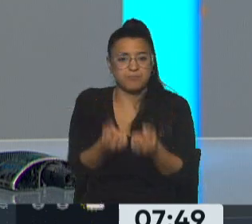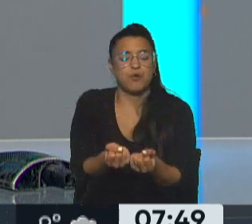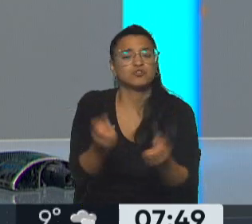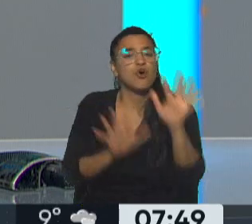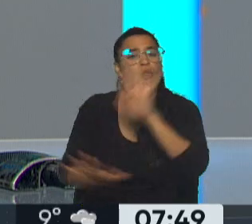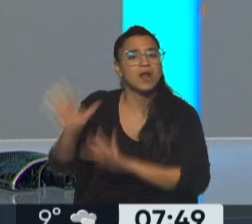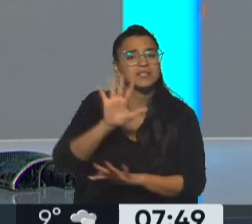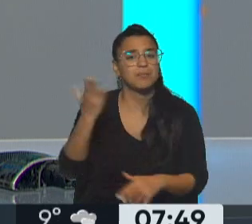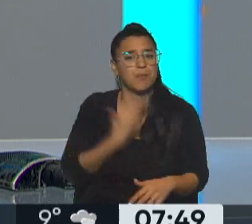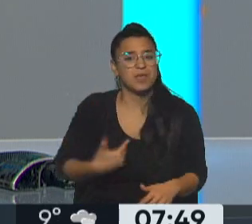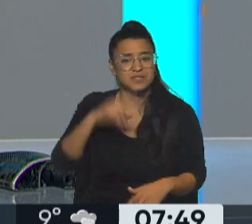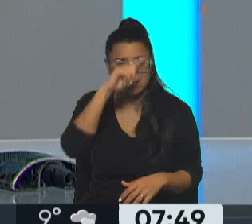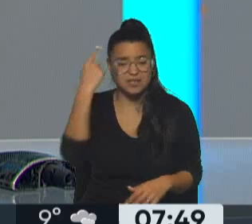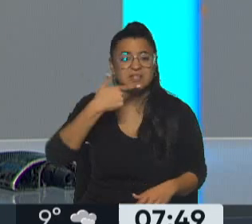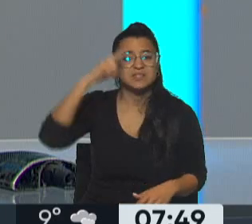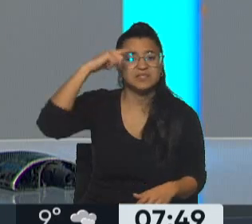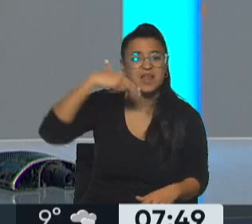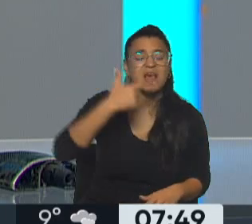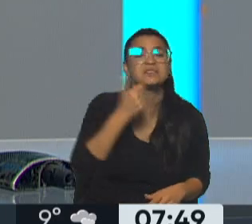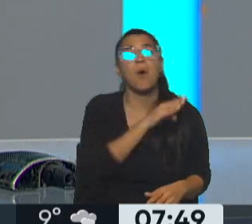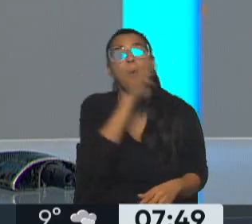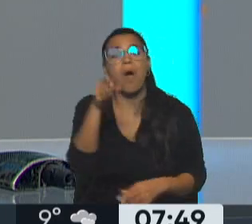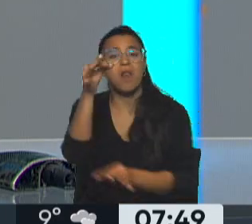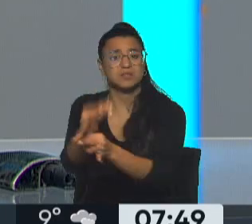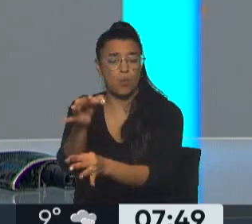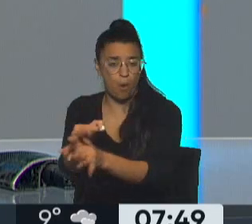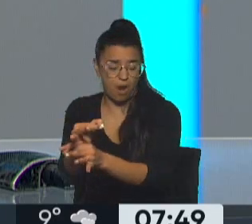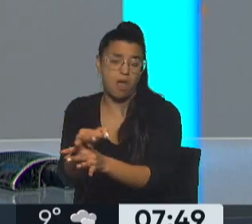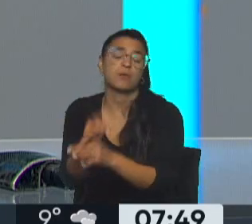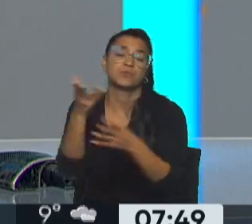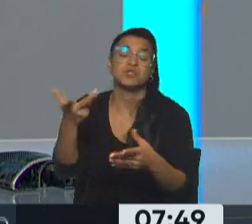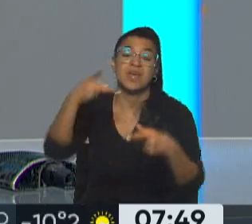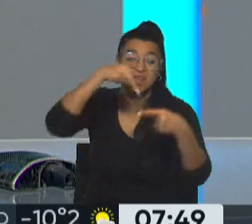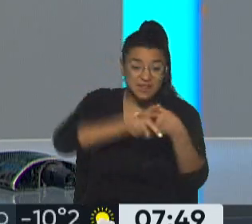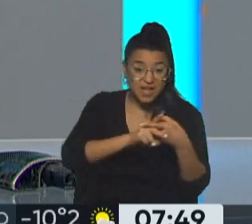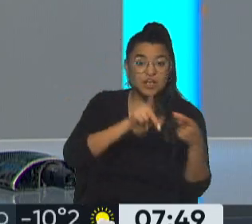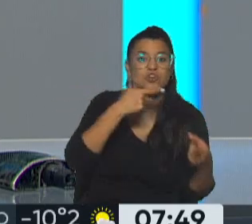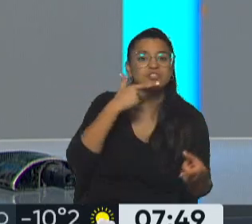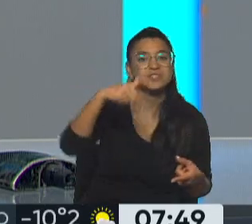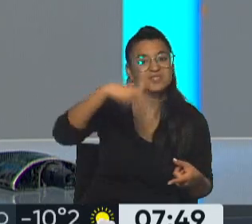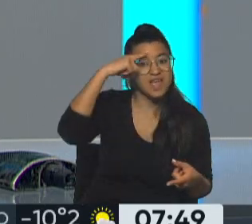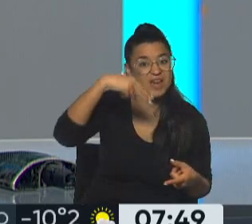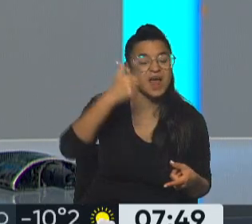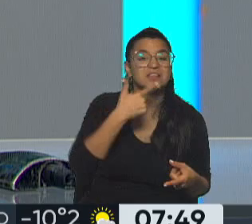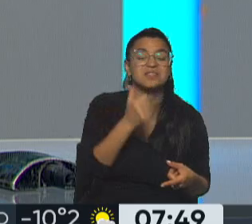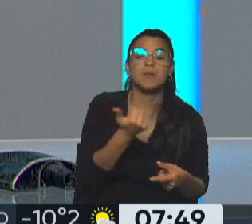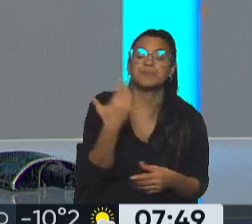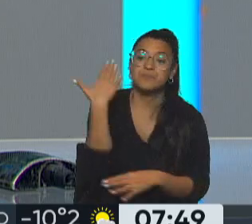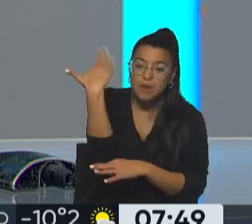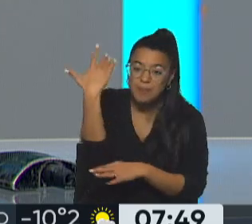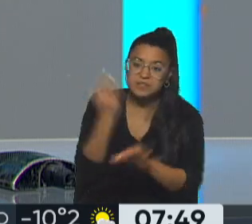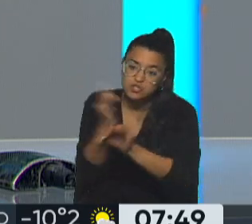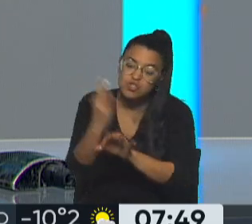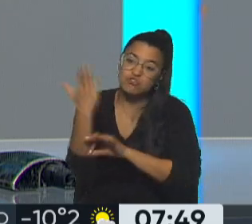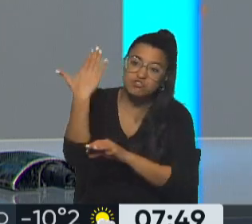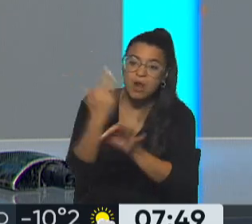los organismos del estado que es senasa va a la escuela y los técnicos de senasa están dando capacitaciones charlas en este caso en